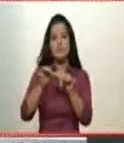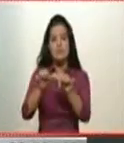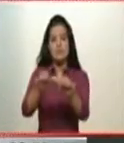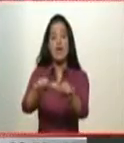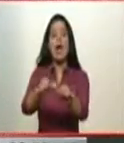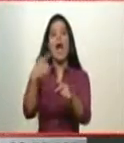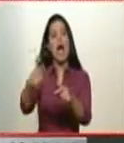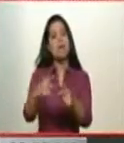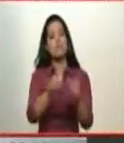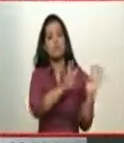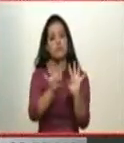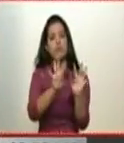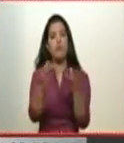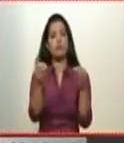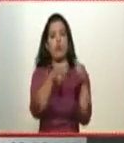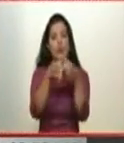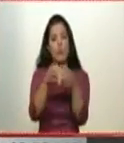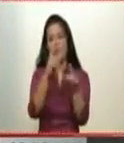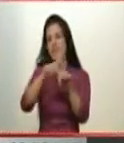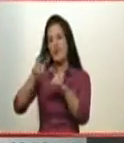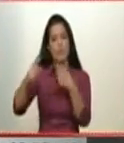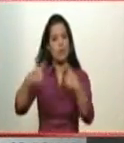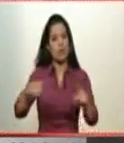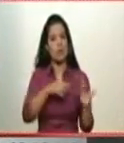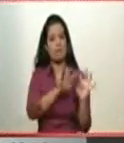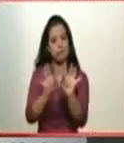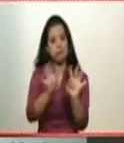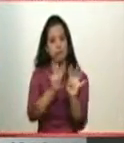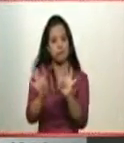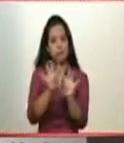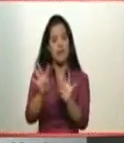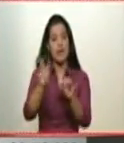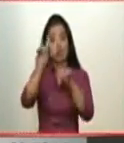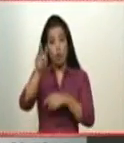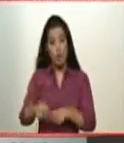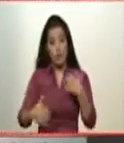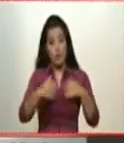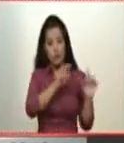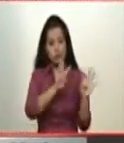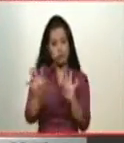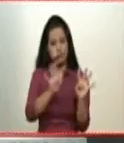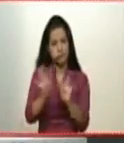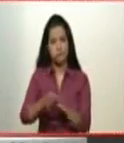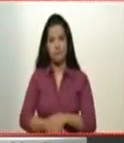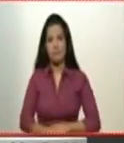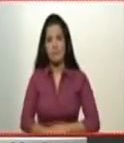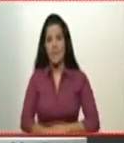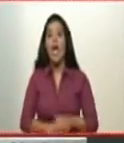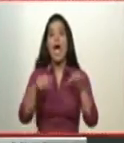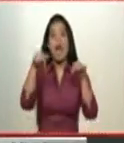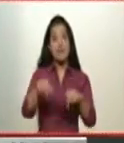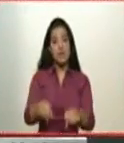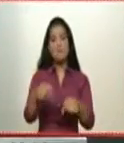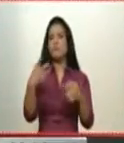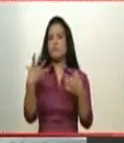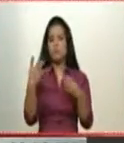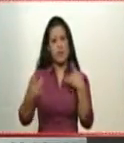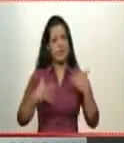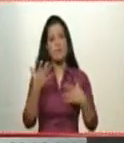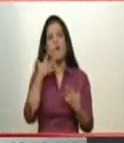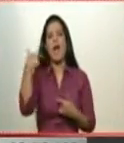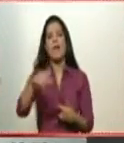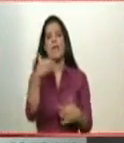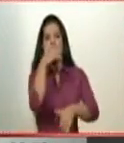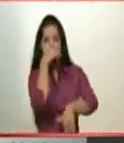diferentes géneros musicales. Este es uno de los ciclos más diversos, ¿no, Claudio? De los ciclos más diversos que hemos logrado armar. Acá hay desde el hip hop,